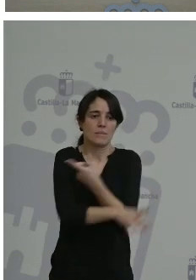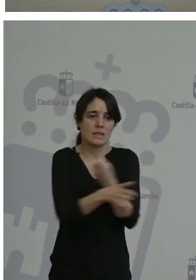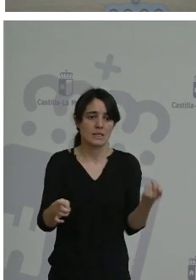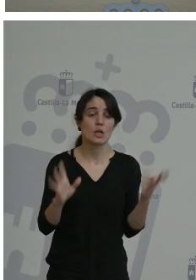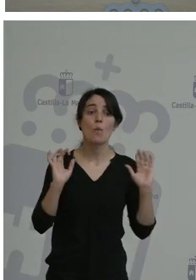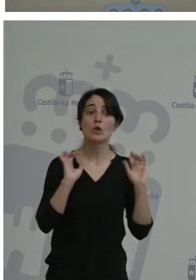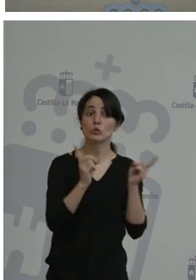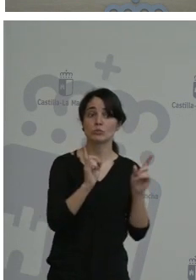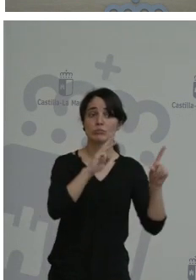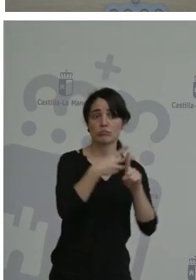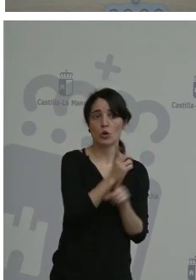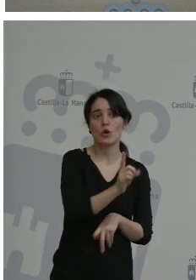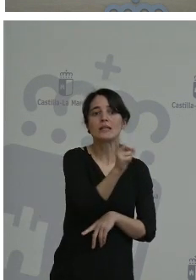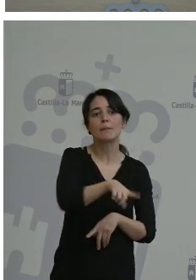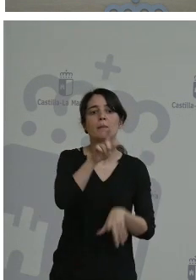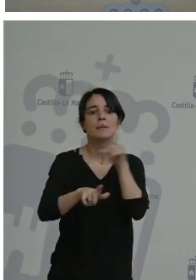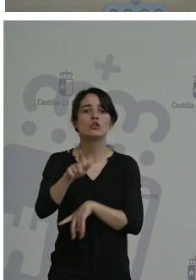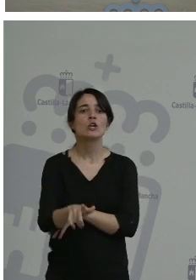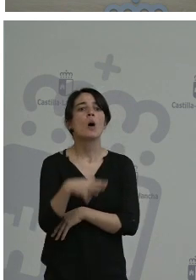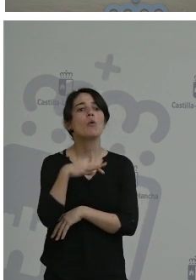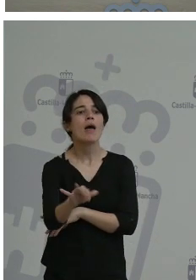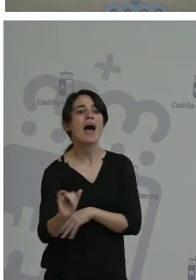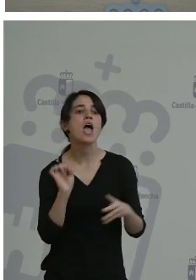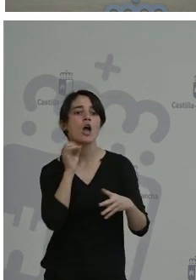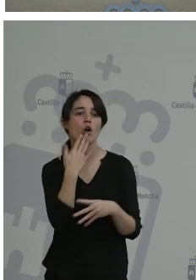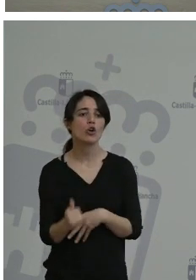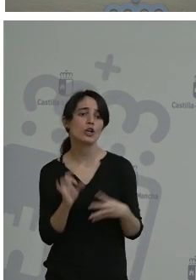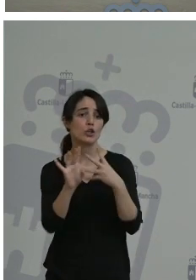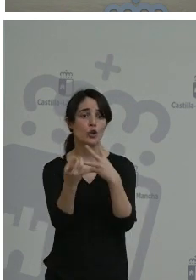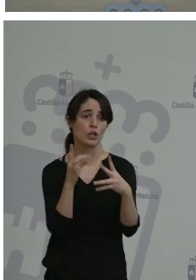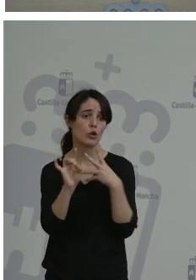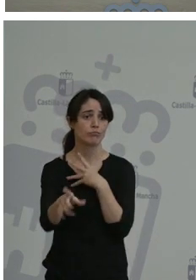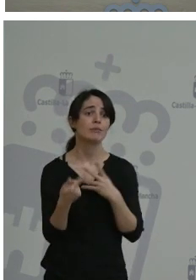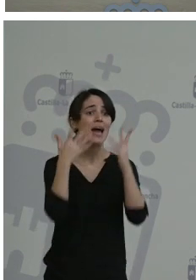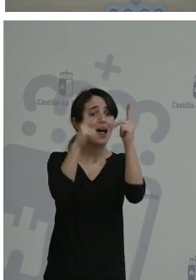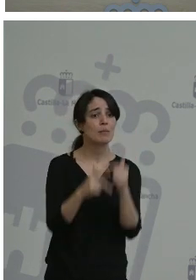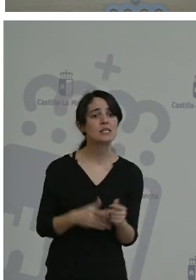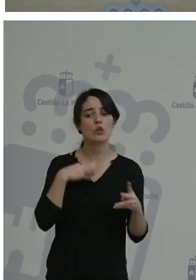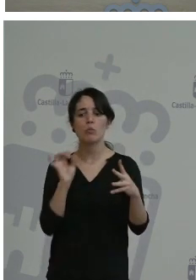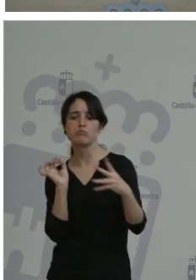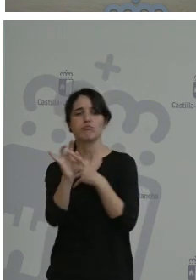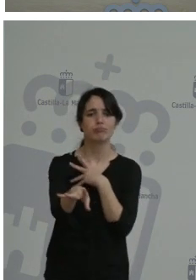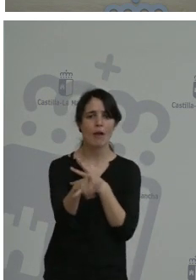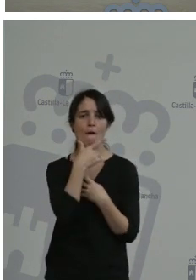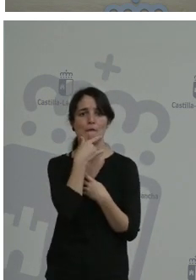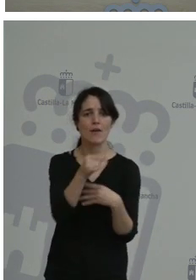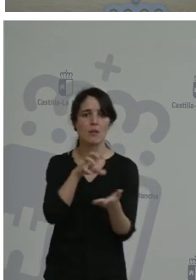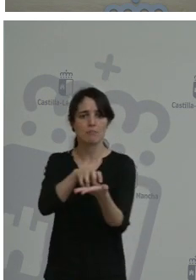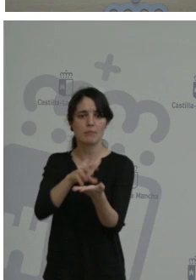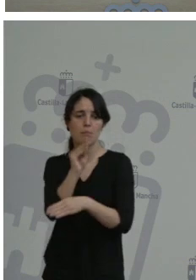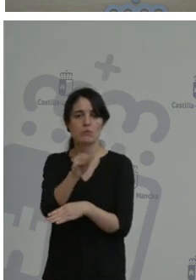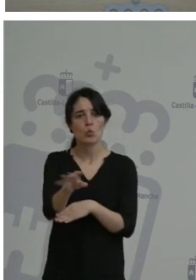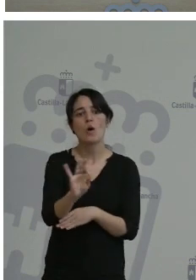sino también el que la persona disponga de un correo electrónico por parte de la Administración a la que dirigir cualquier duda y también un teléfono de